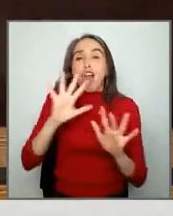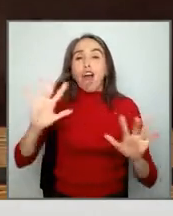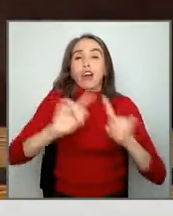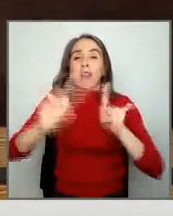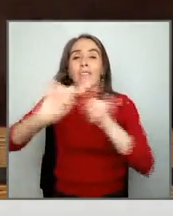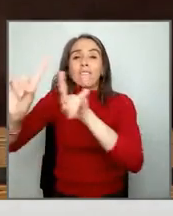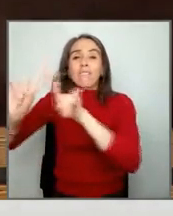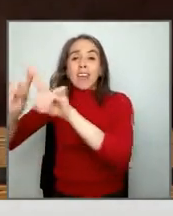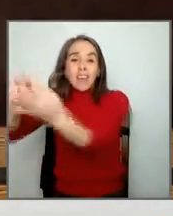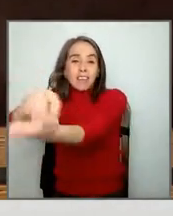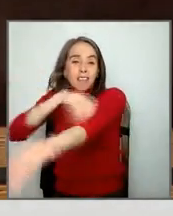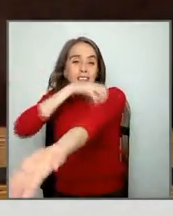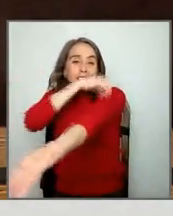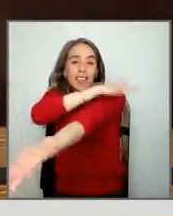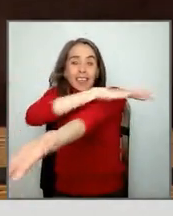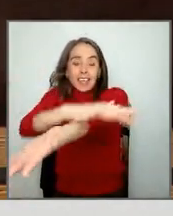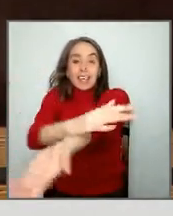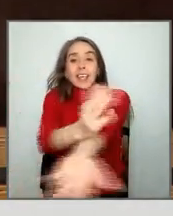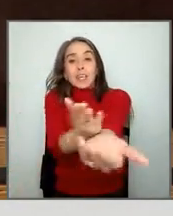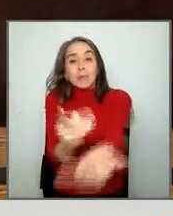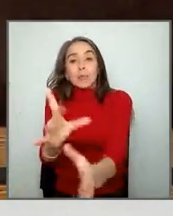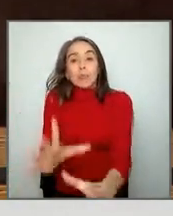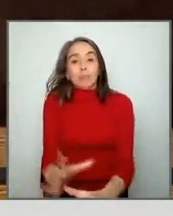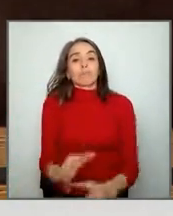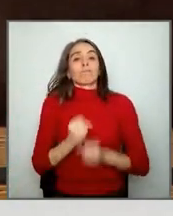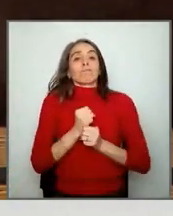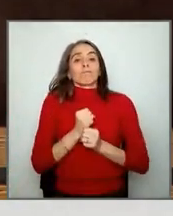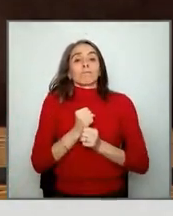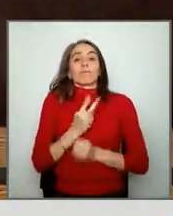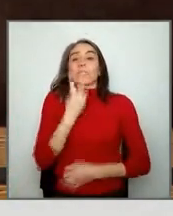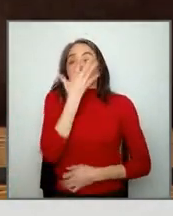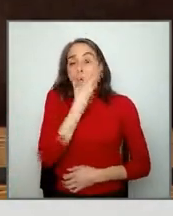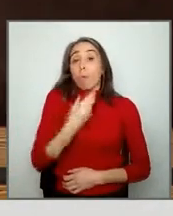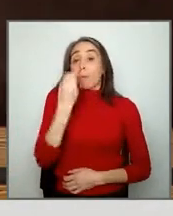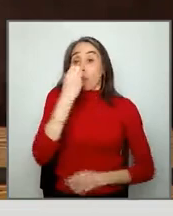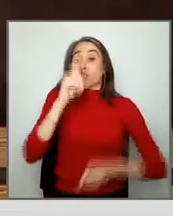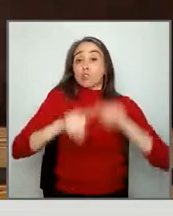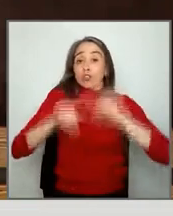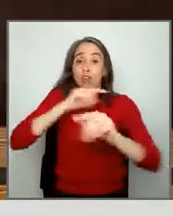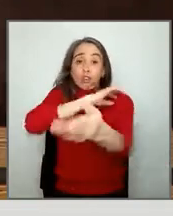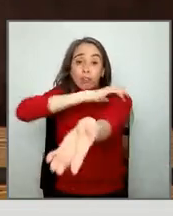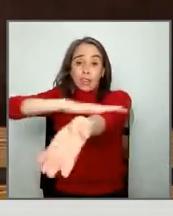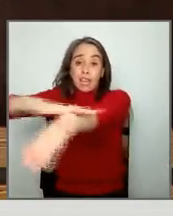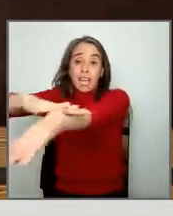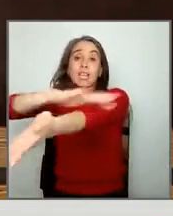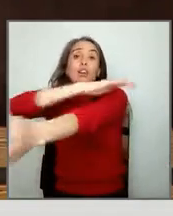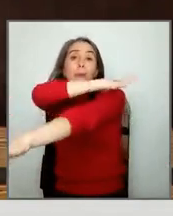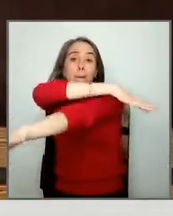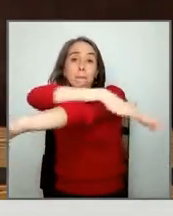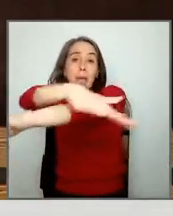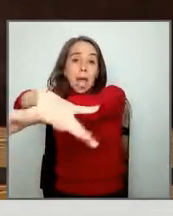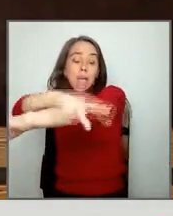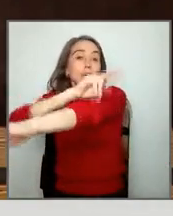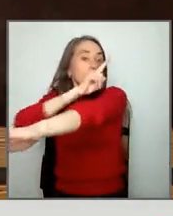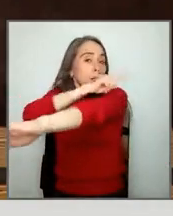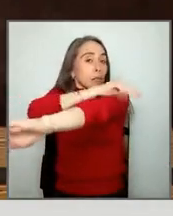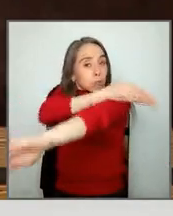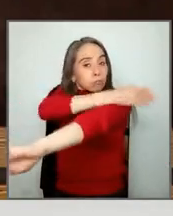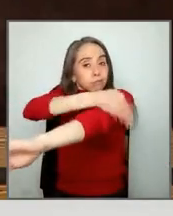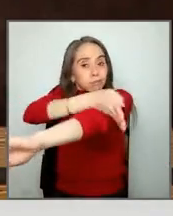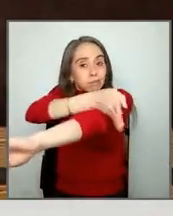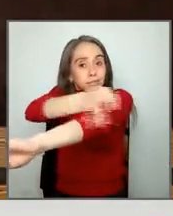a apropiarse de nuestro hermoso territorio y maritorio recorrerlo admirarlo